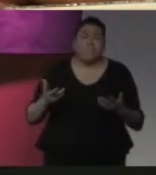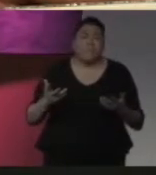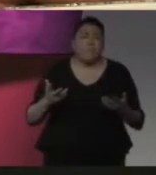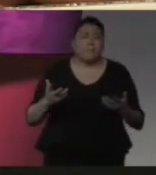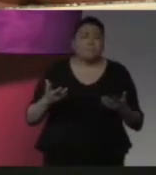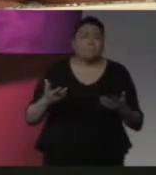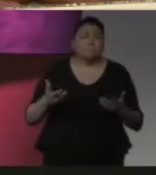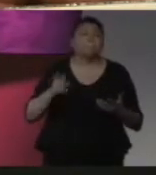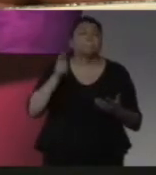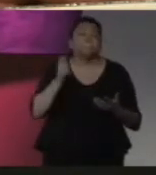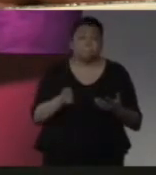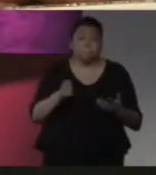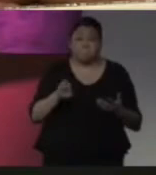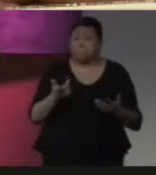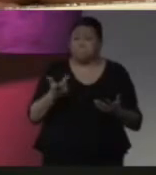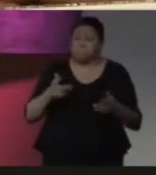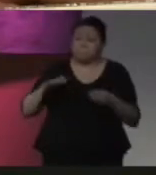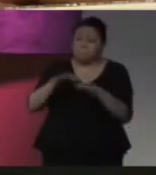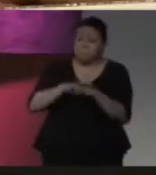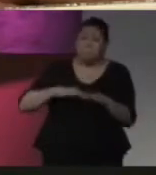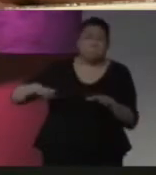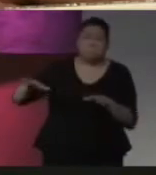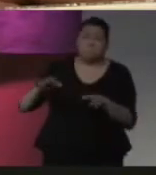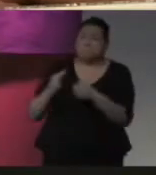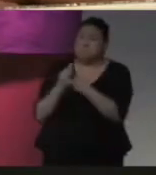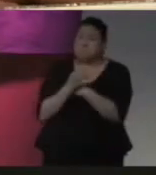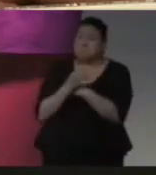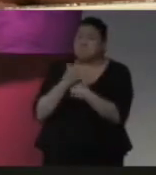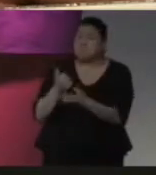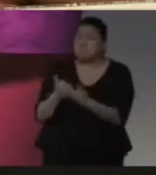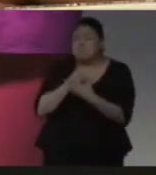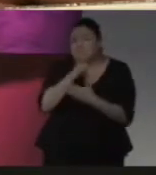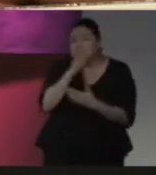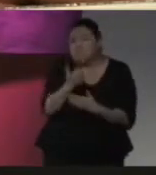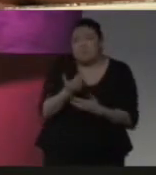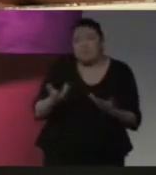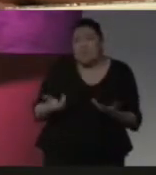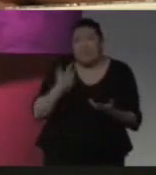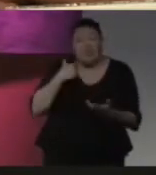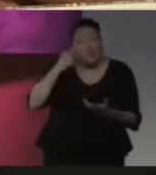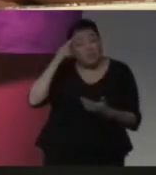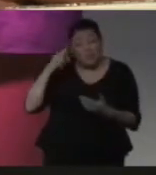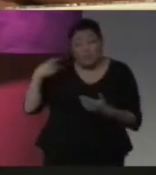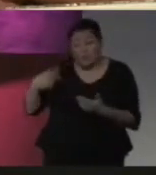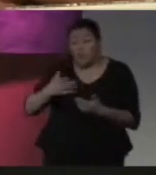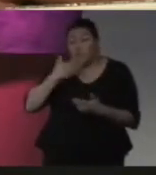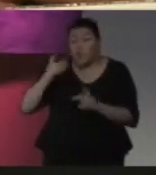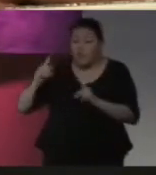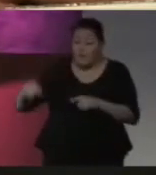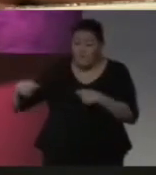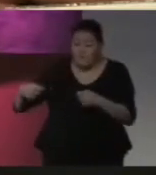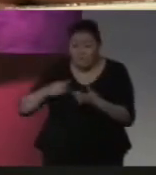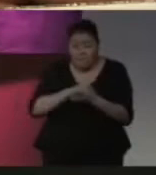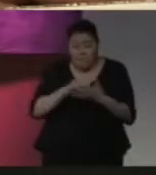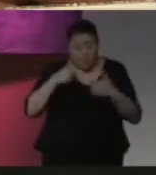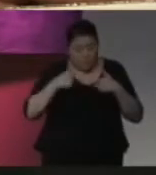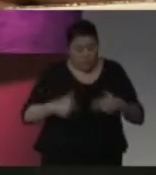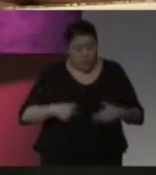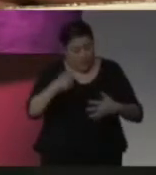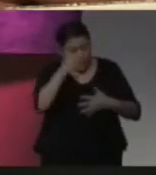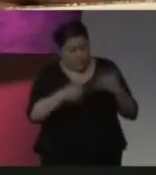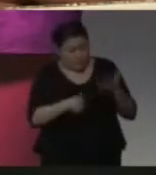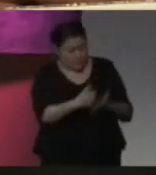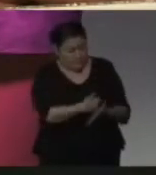pues que ya no nos sirven, no nos son útiles los códigos que existen, sí, de derechos humanos, sí, ni